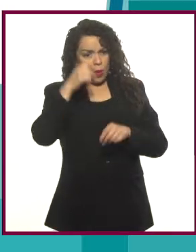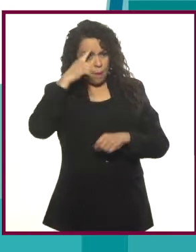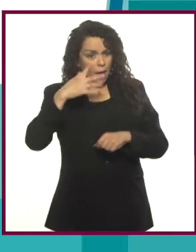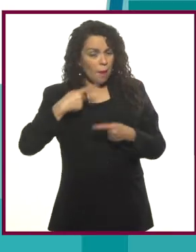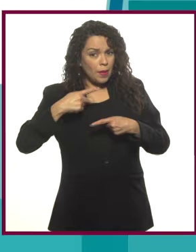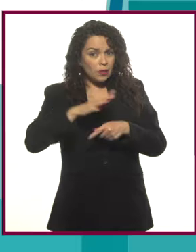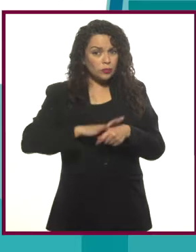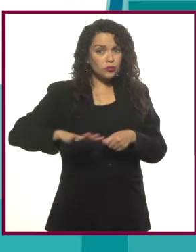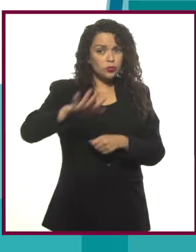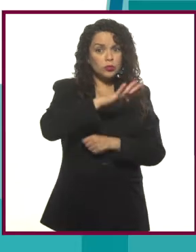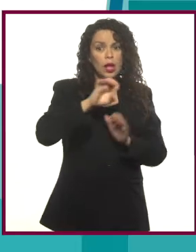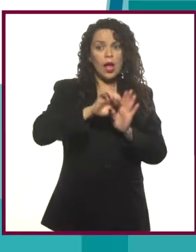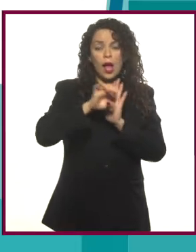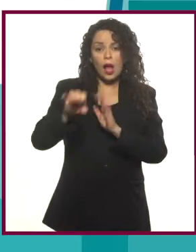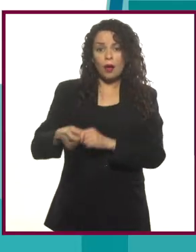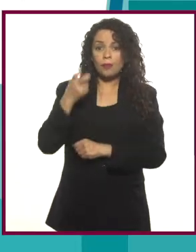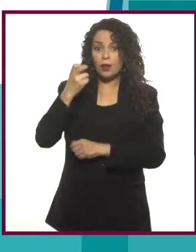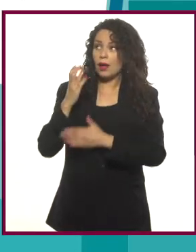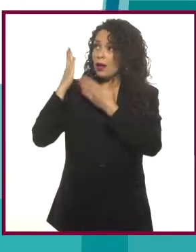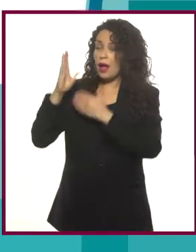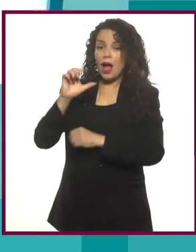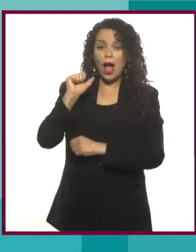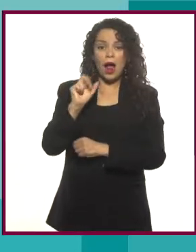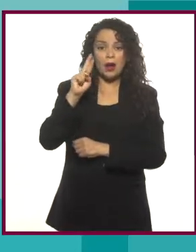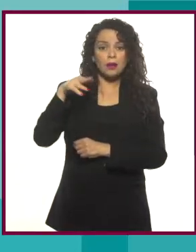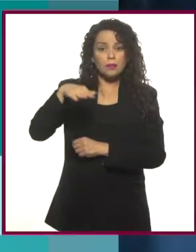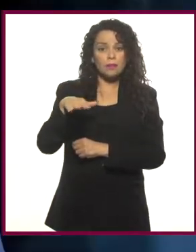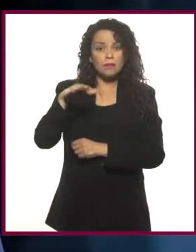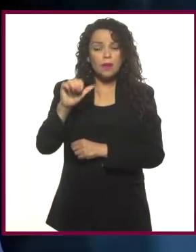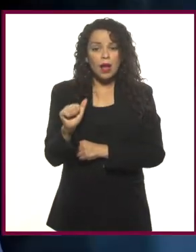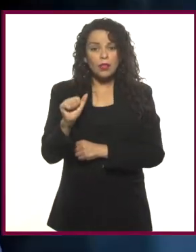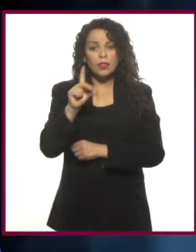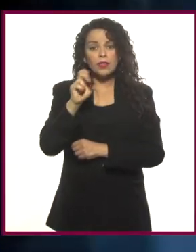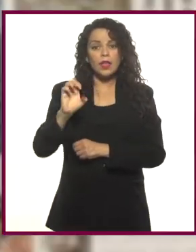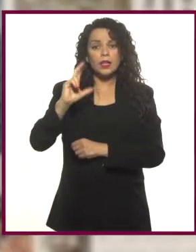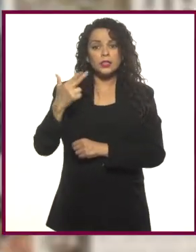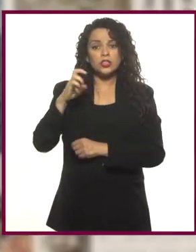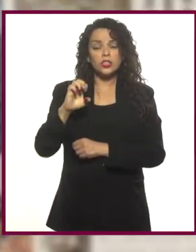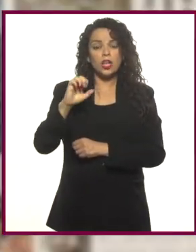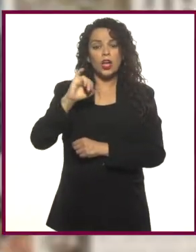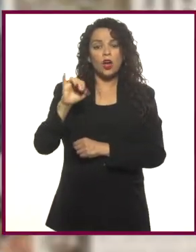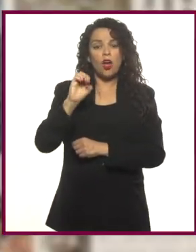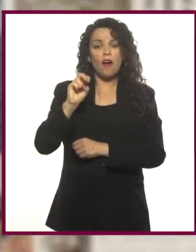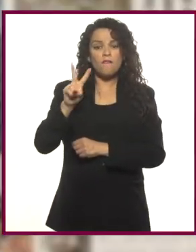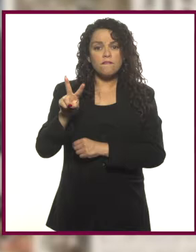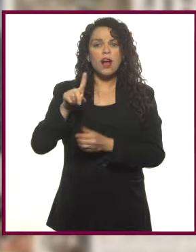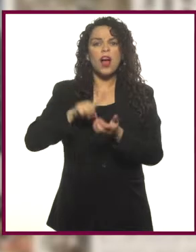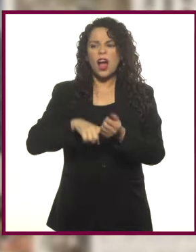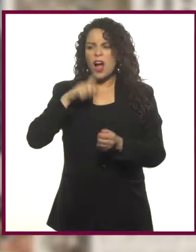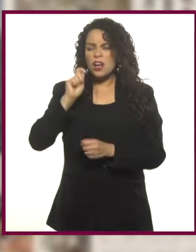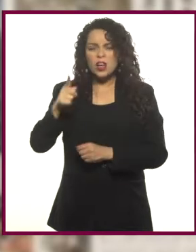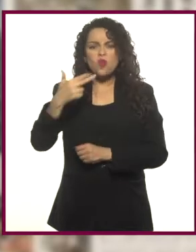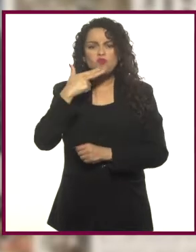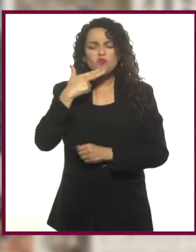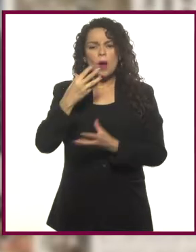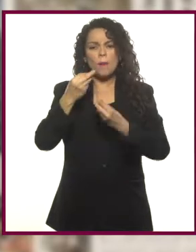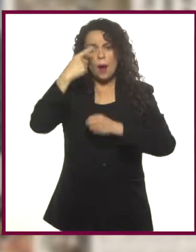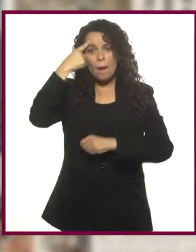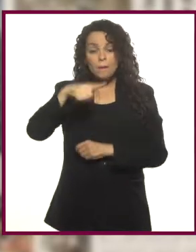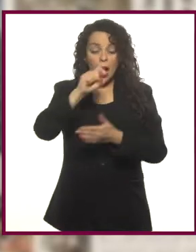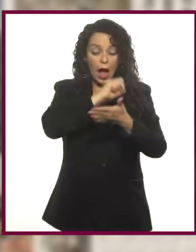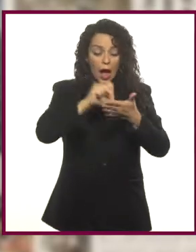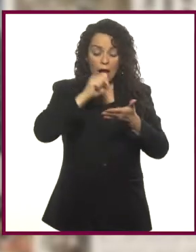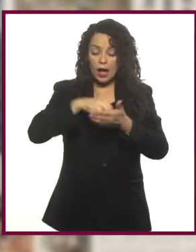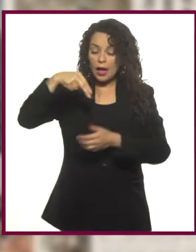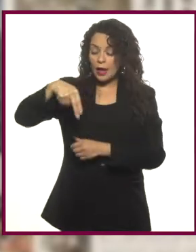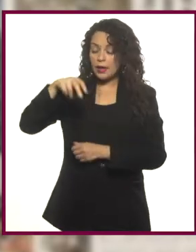el público, como el arma de Chekhov. ¿El arma de quién? El arma de Chekhov. Es un principio que se aplica